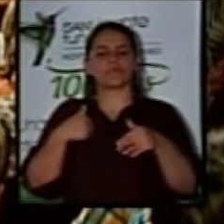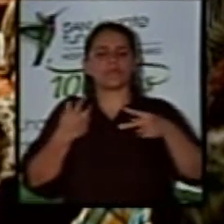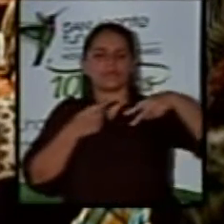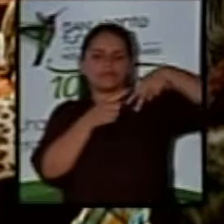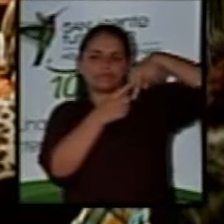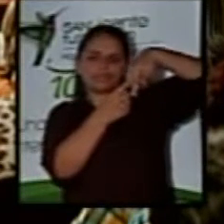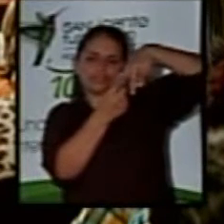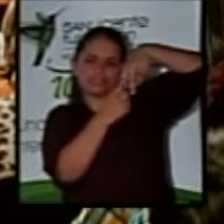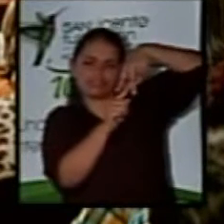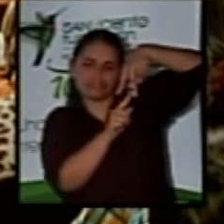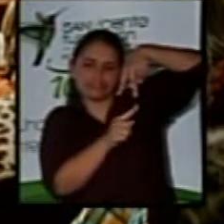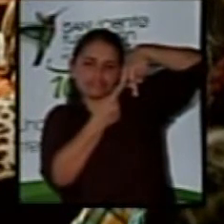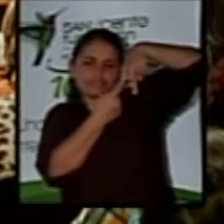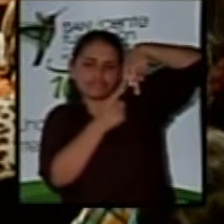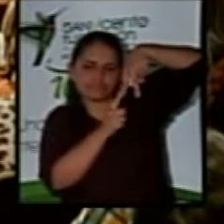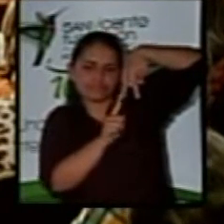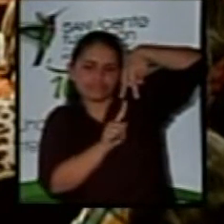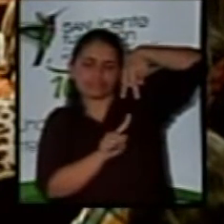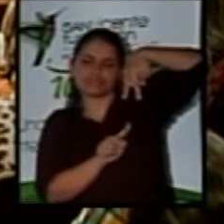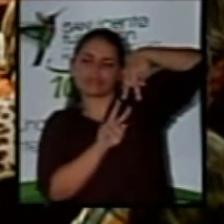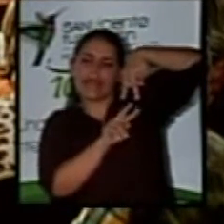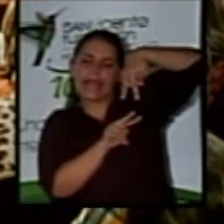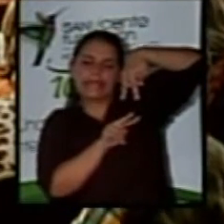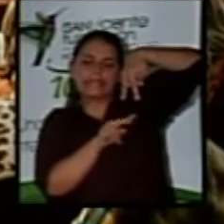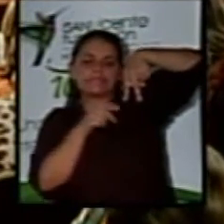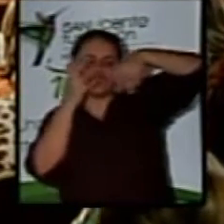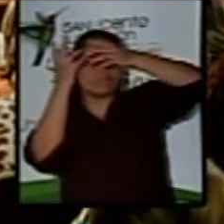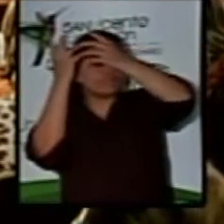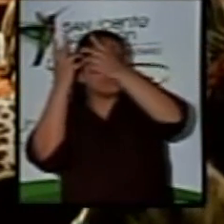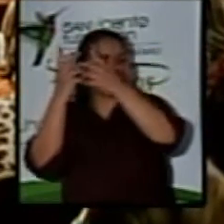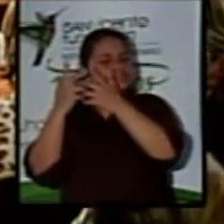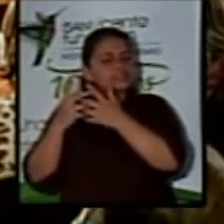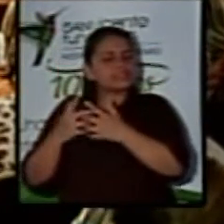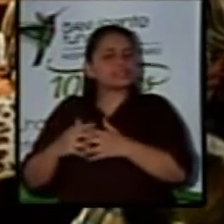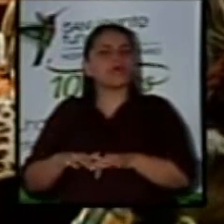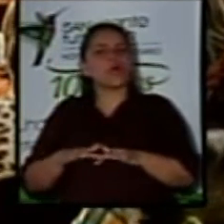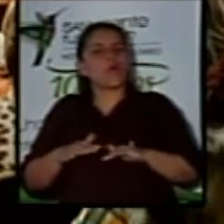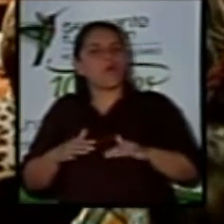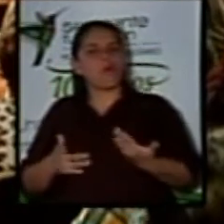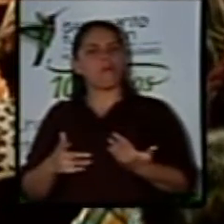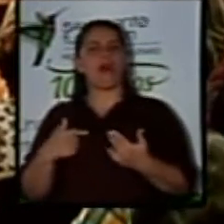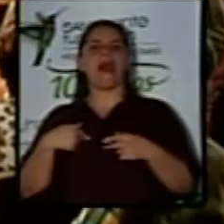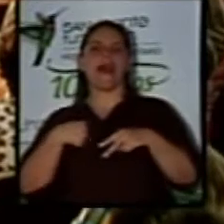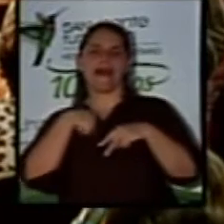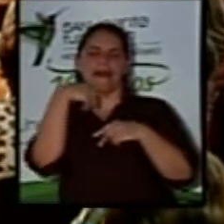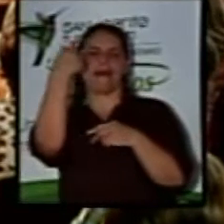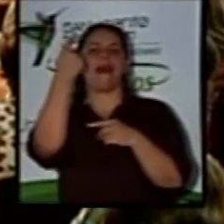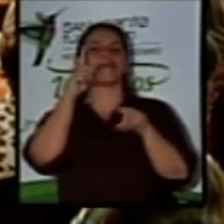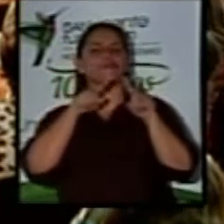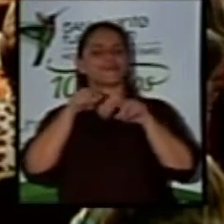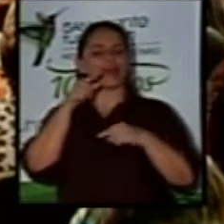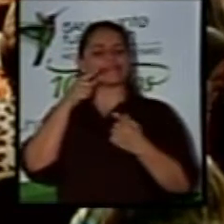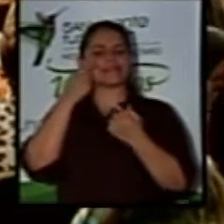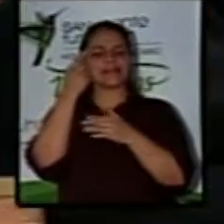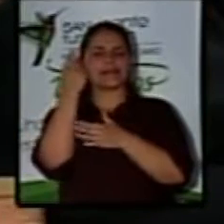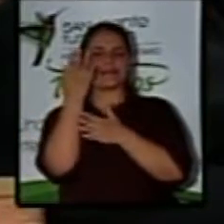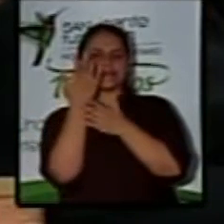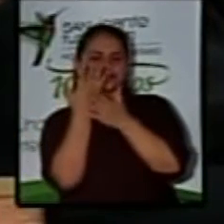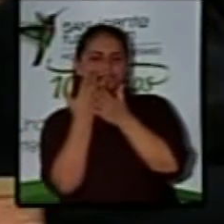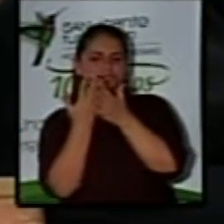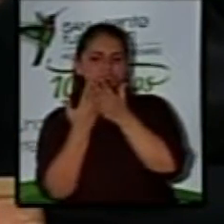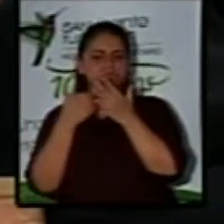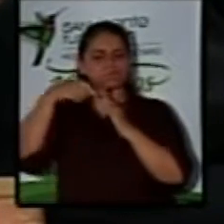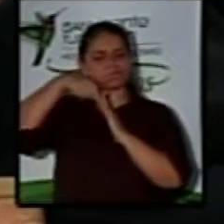principalmente pues de las venas de los miembros inferiores, como estamos hablando en este momento, es retornar la sangre que llevan las arterias hacia